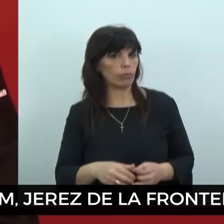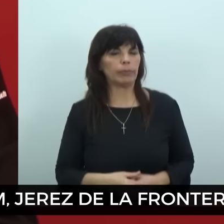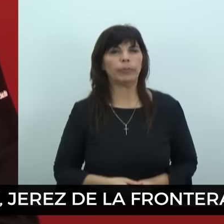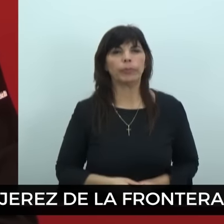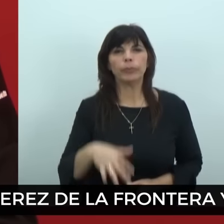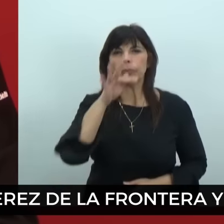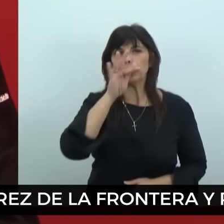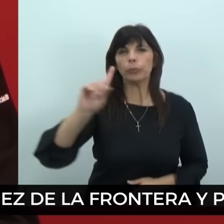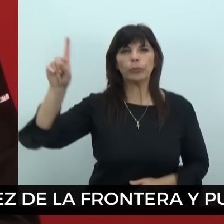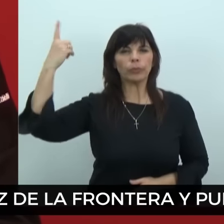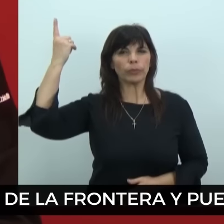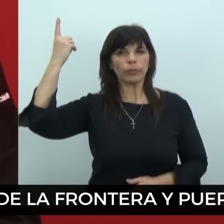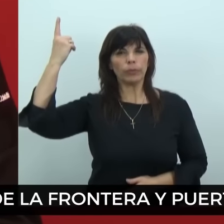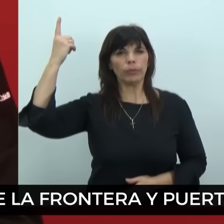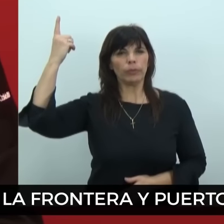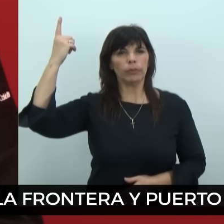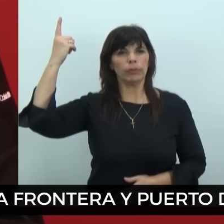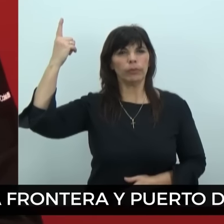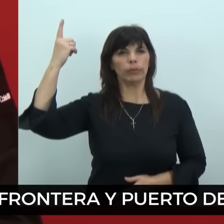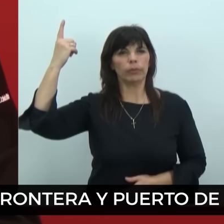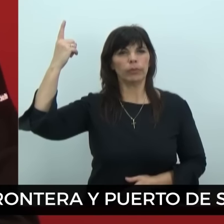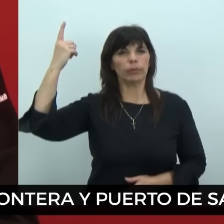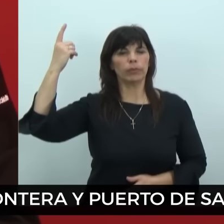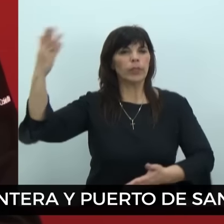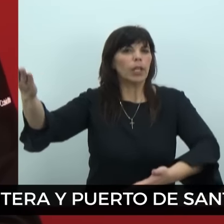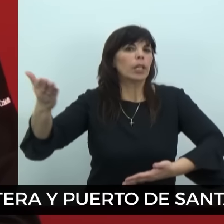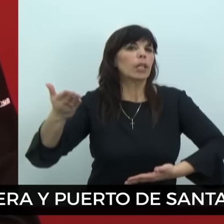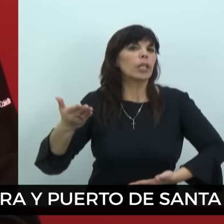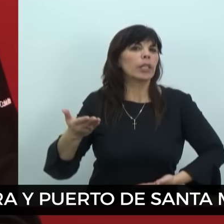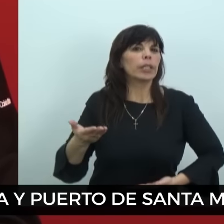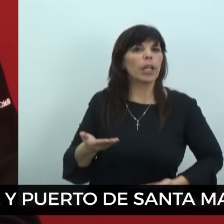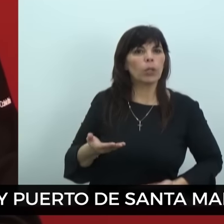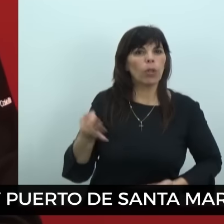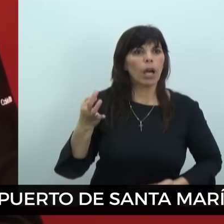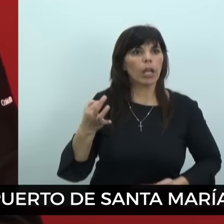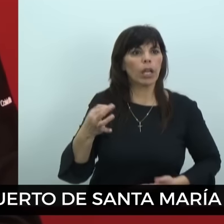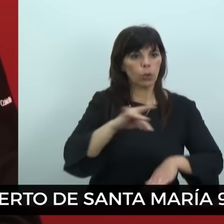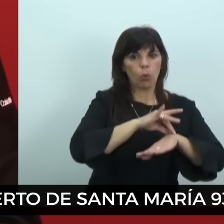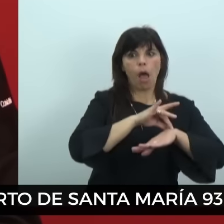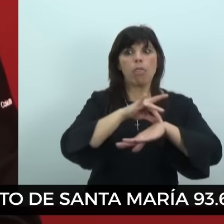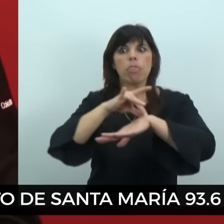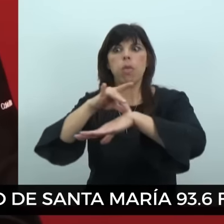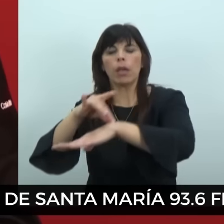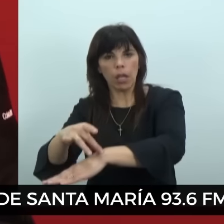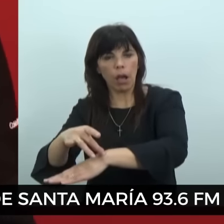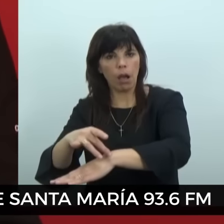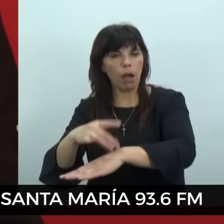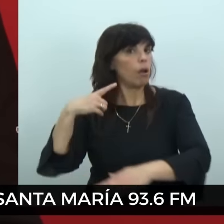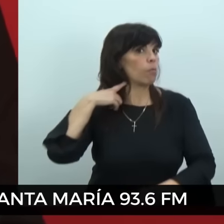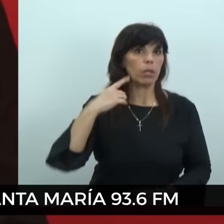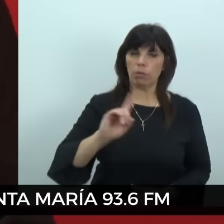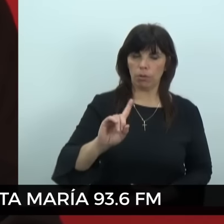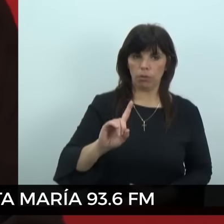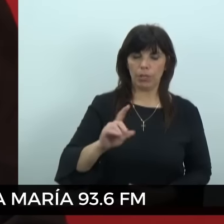Una promesa de Dios te ayuda a no perder el norte en tu vida. Cuando tienes un sueño, cuando tienes una